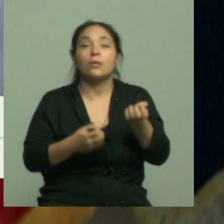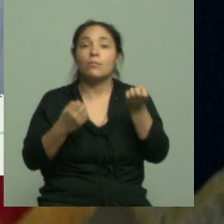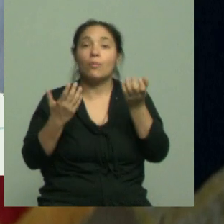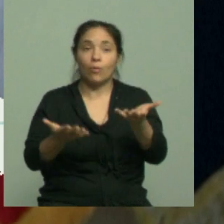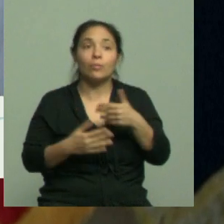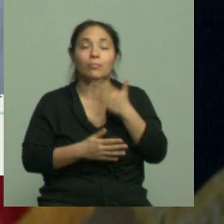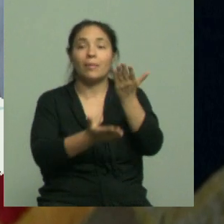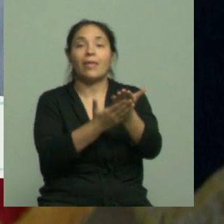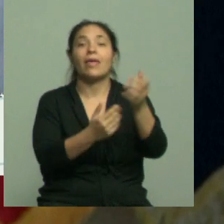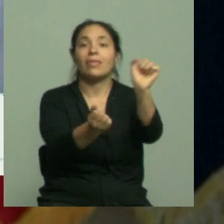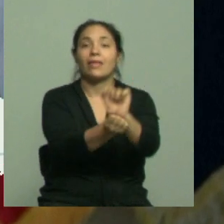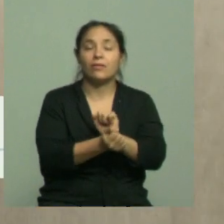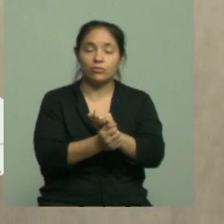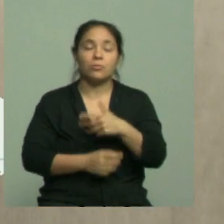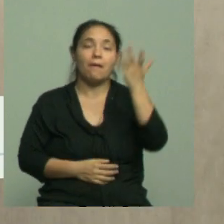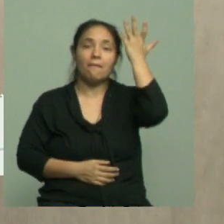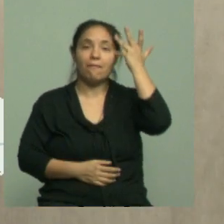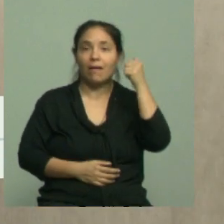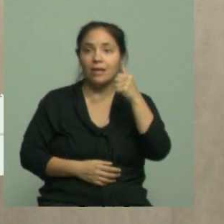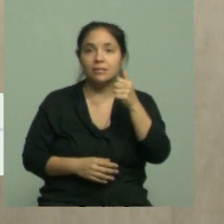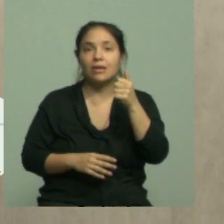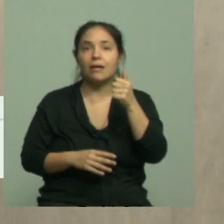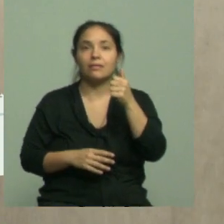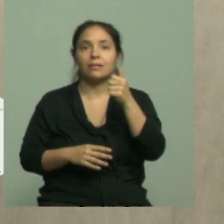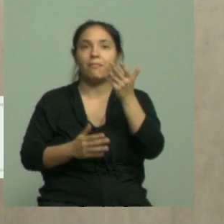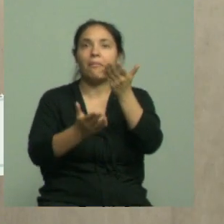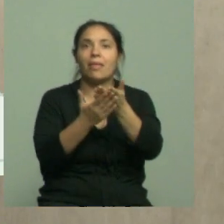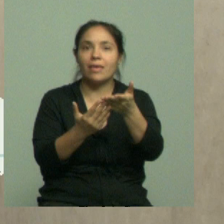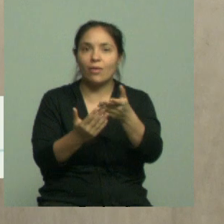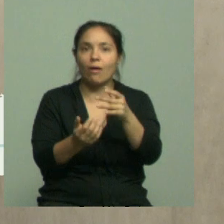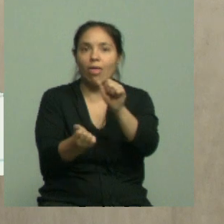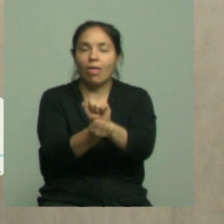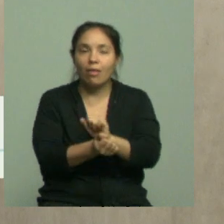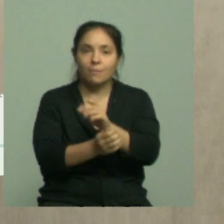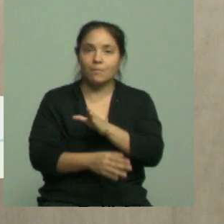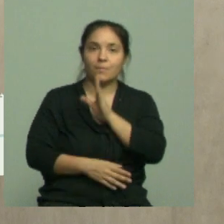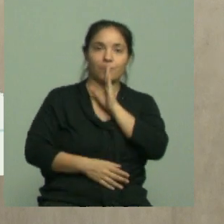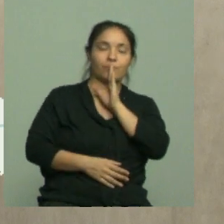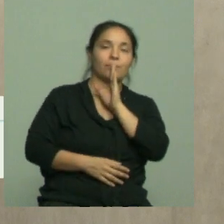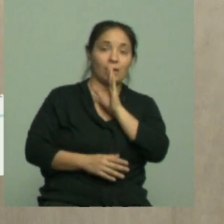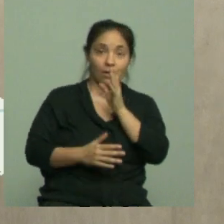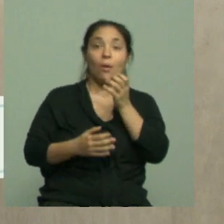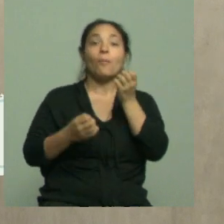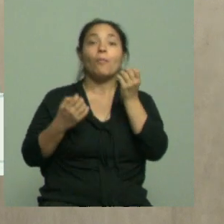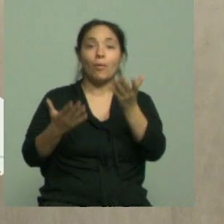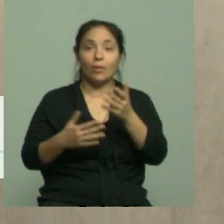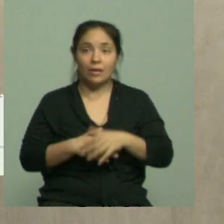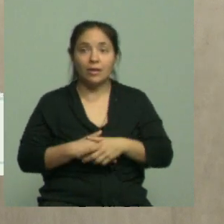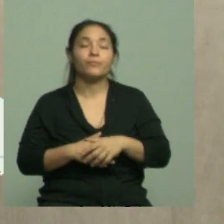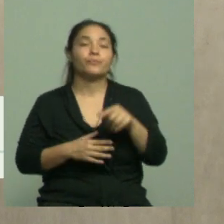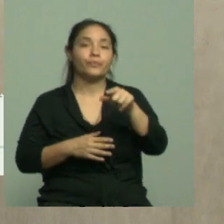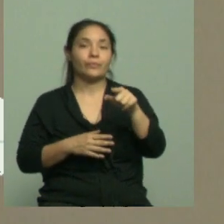detención. Francia se corre de ese pedido de detención, en el sentido de que Israel no quería que formase parte junto a Estados Unidos de esta